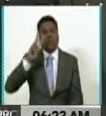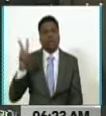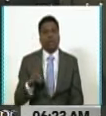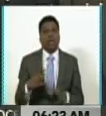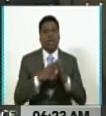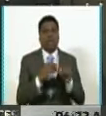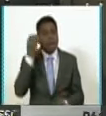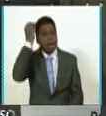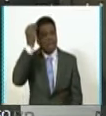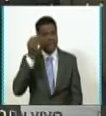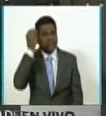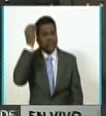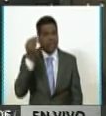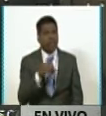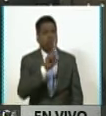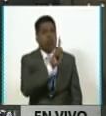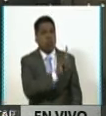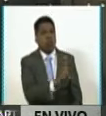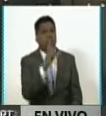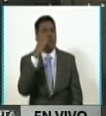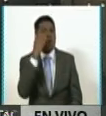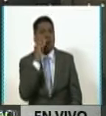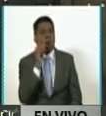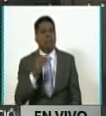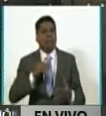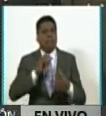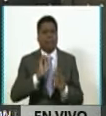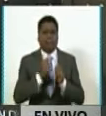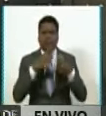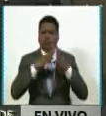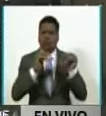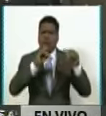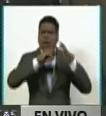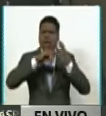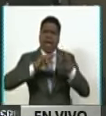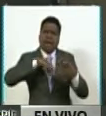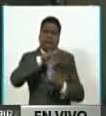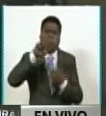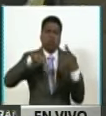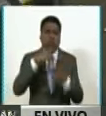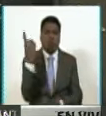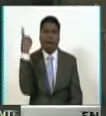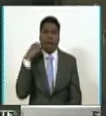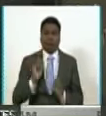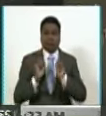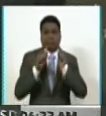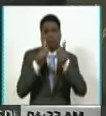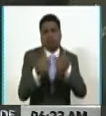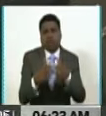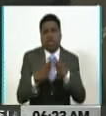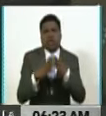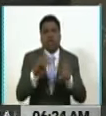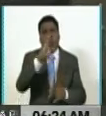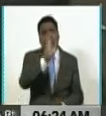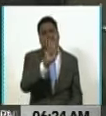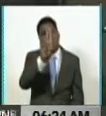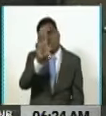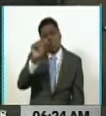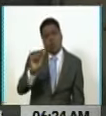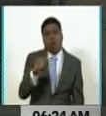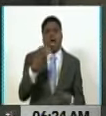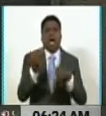y el pensamiento de una de las raíces de nuestra revolución. Agregó también que hoy todas las autoridades nacionales estarán en Cuba realizando